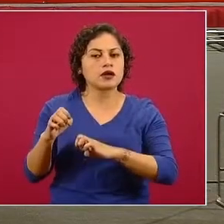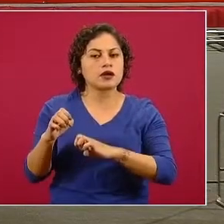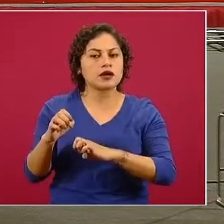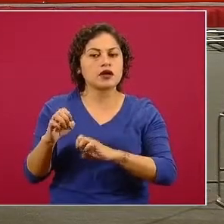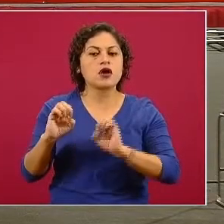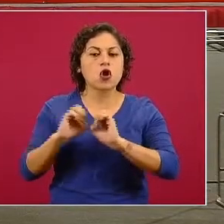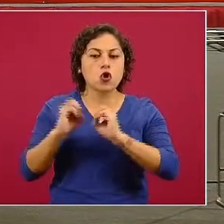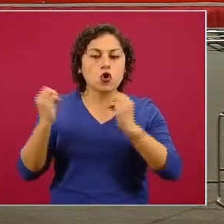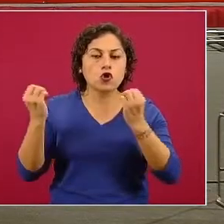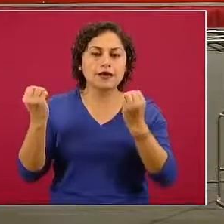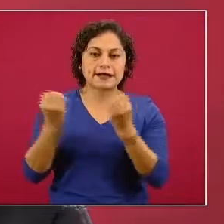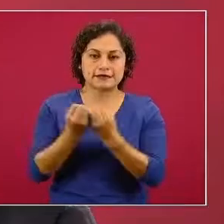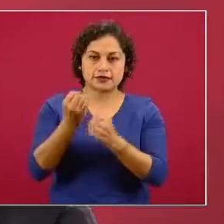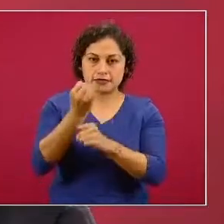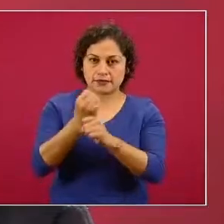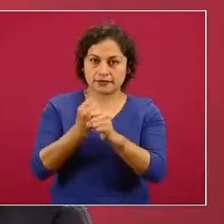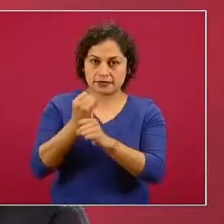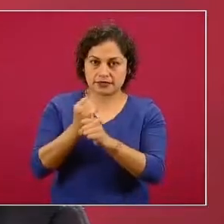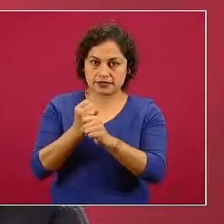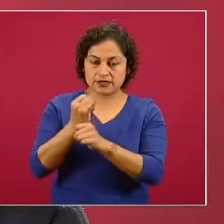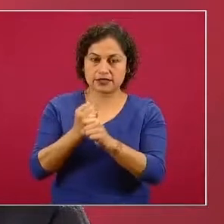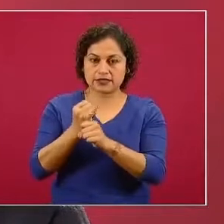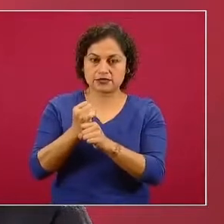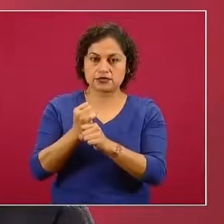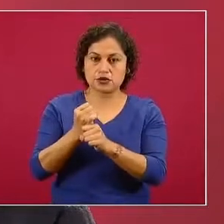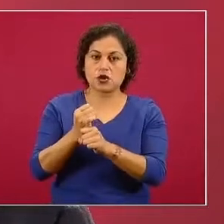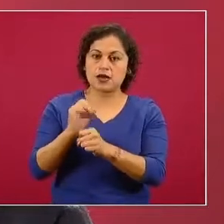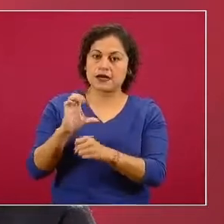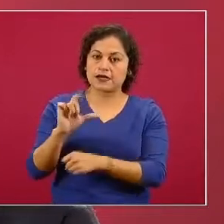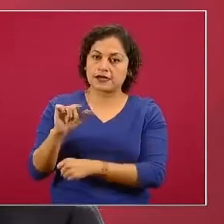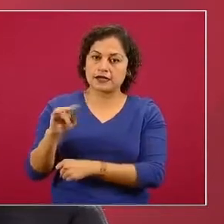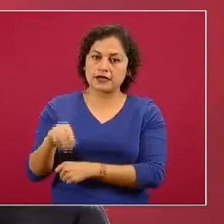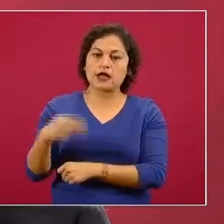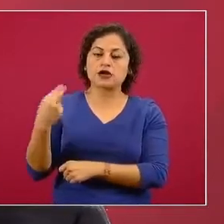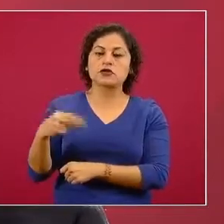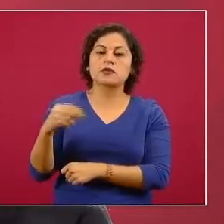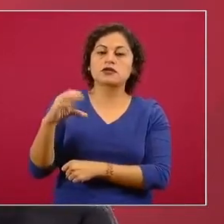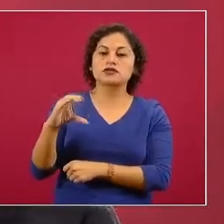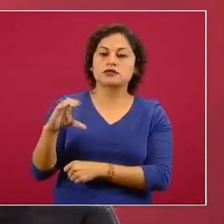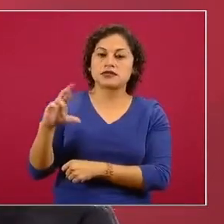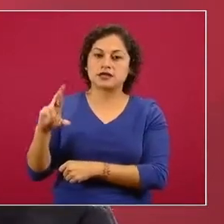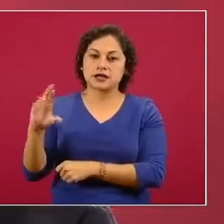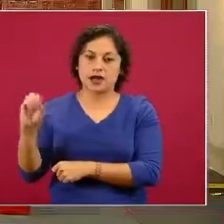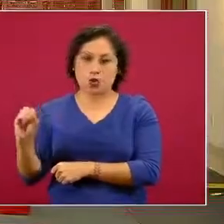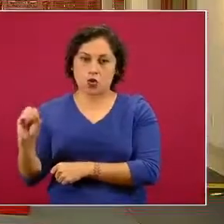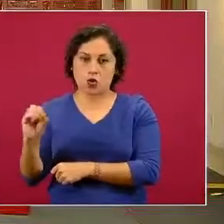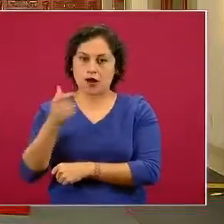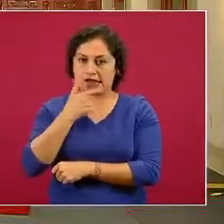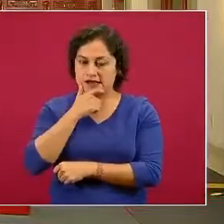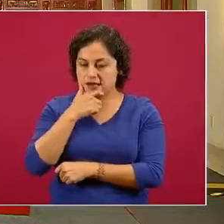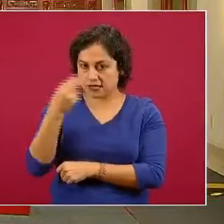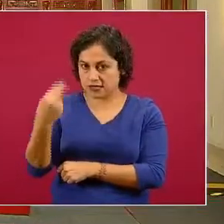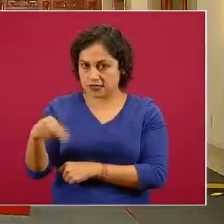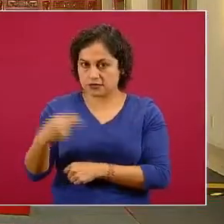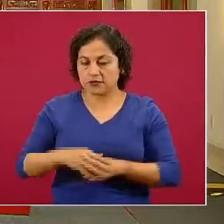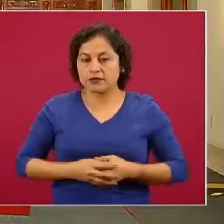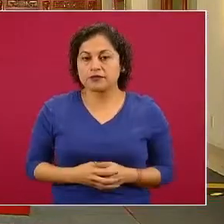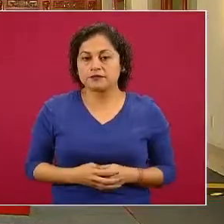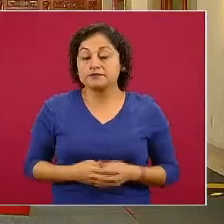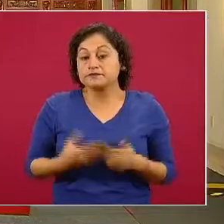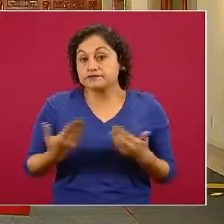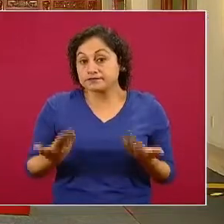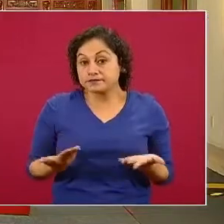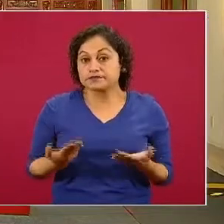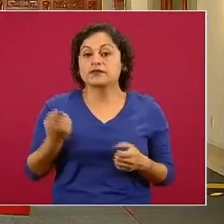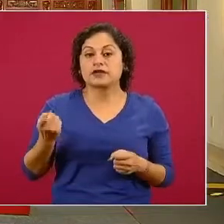organizaciones de investigación clínica, CRO por sus siglas en inglés. Y entonces en varias entidades federativas se han iniciado ya